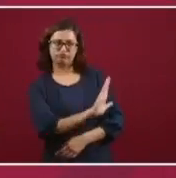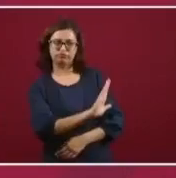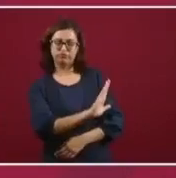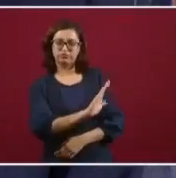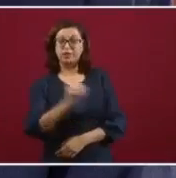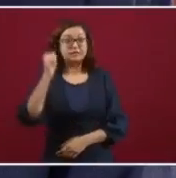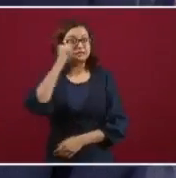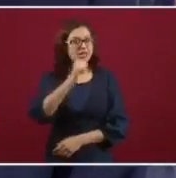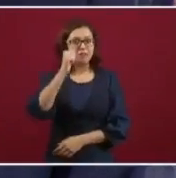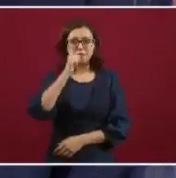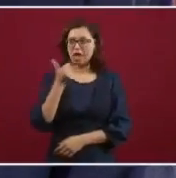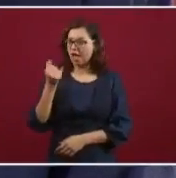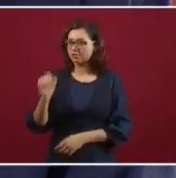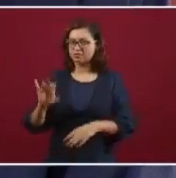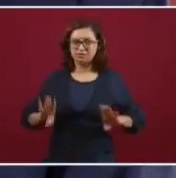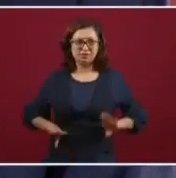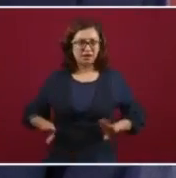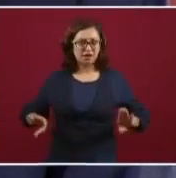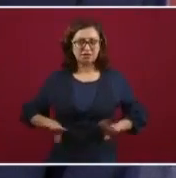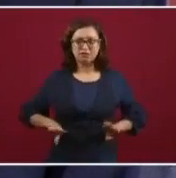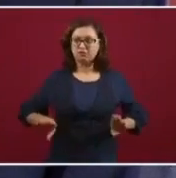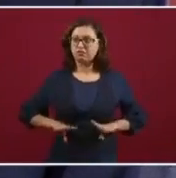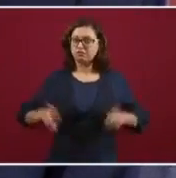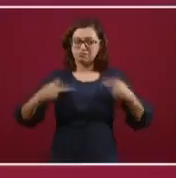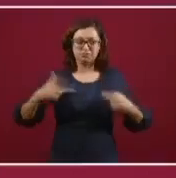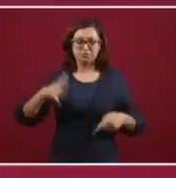y que siempre hemos luchado por la democracia,